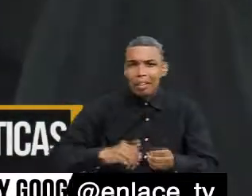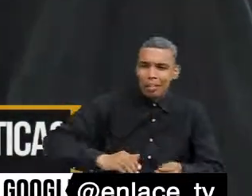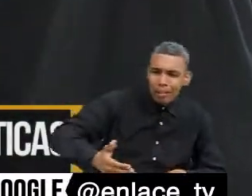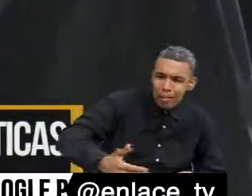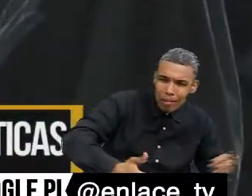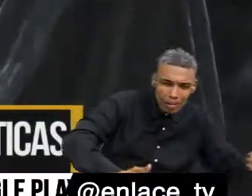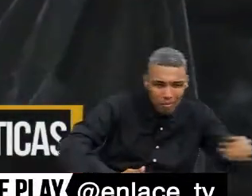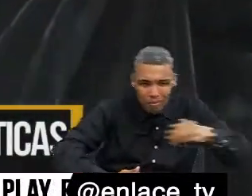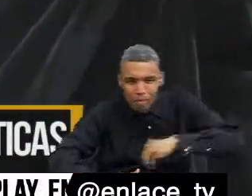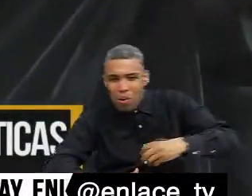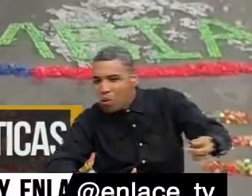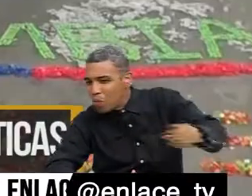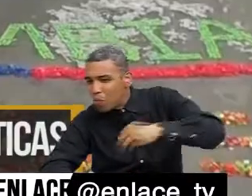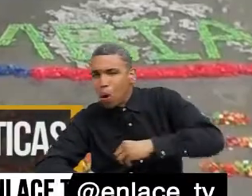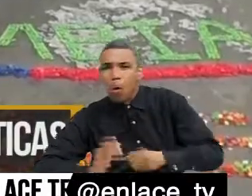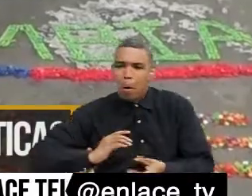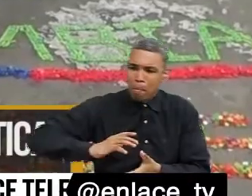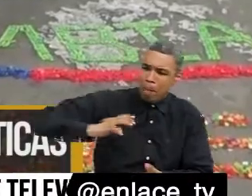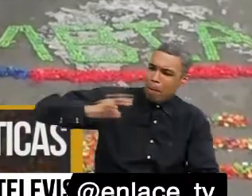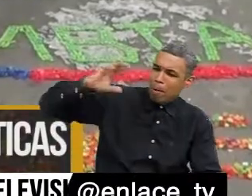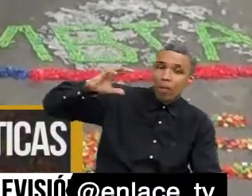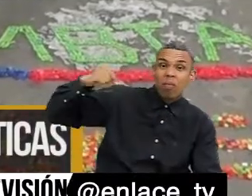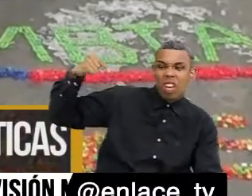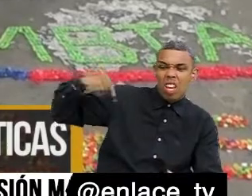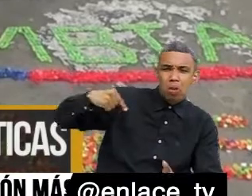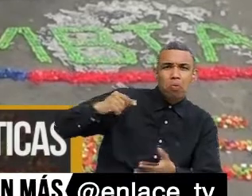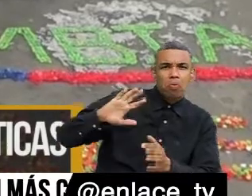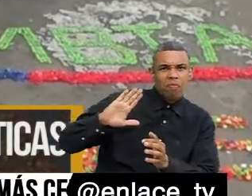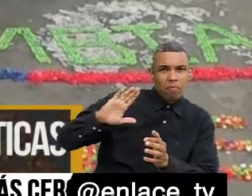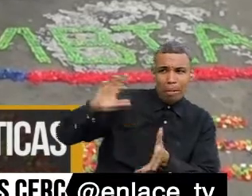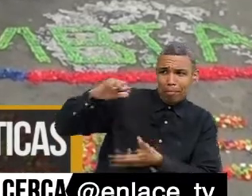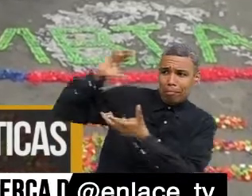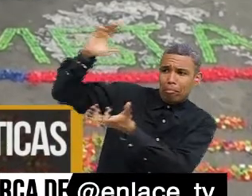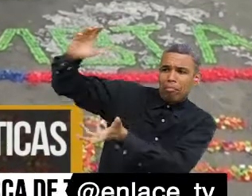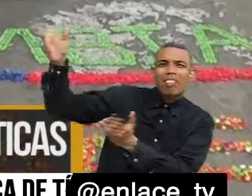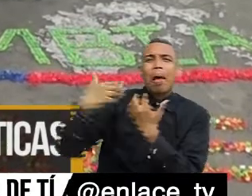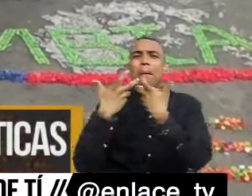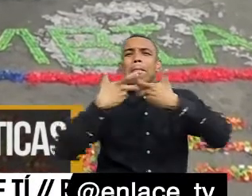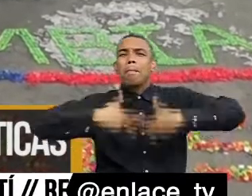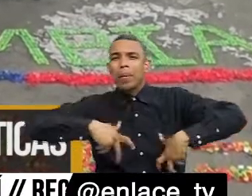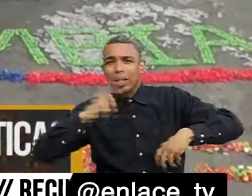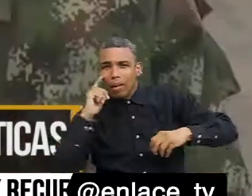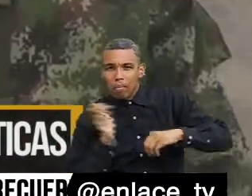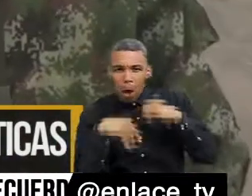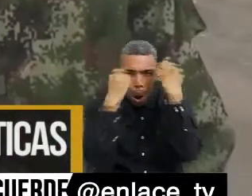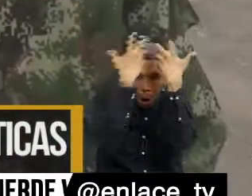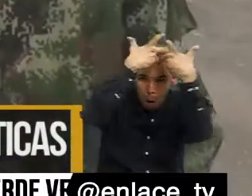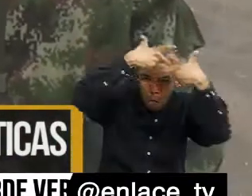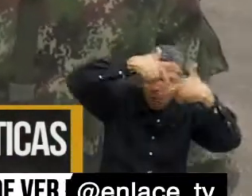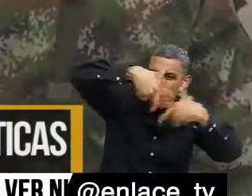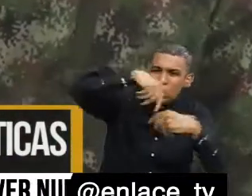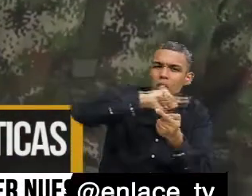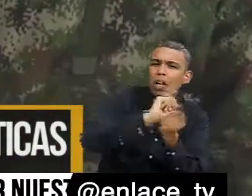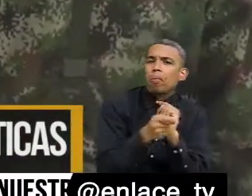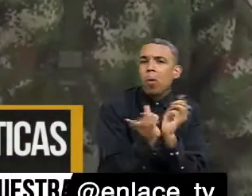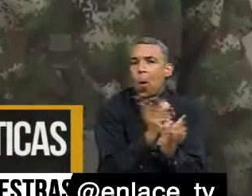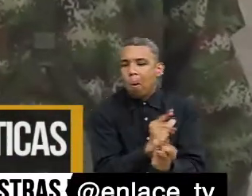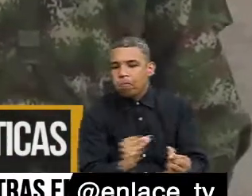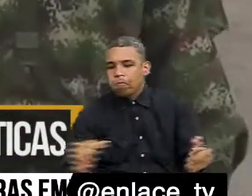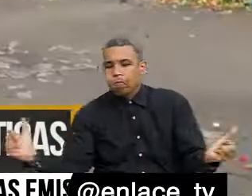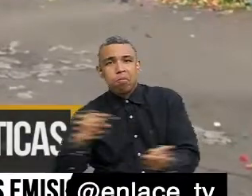para así elaborar objetos que son vendidos con el dinero recaudado este es empleado para los tratamientos de los niños que padecen esta